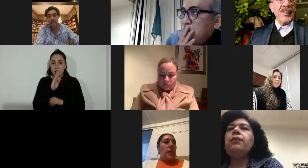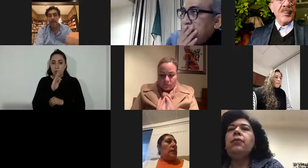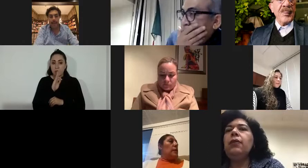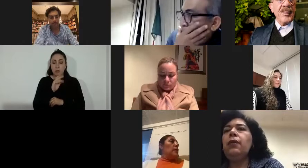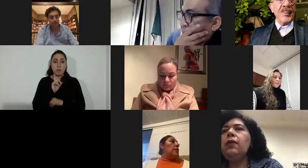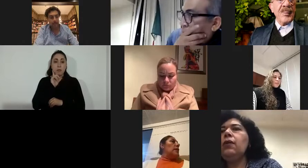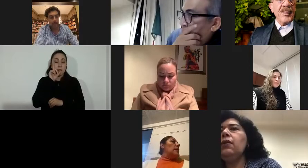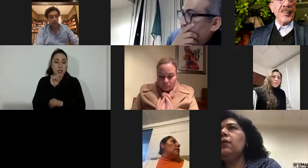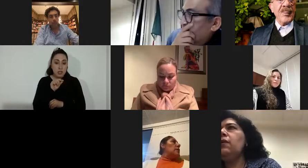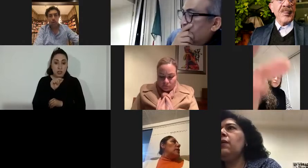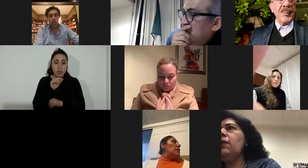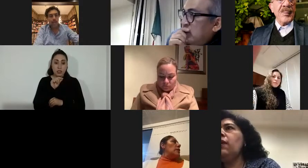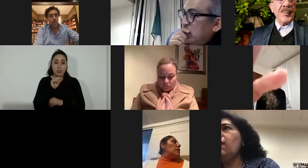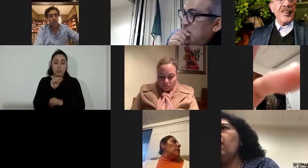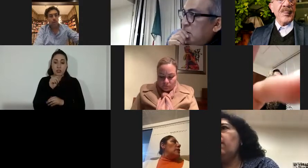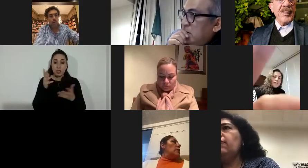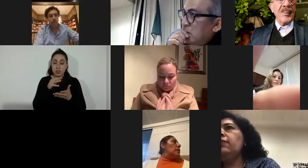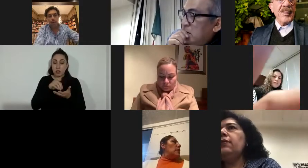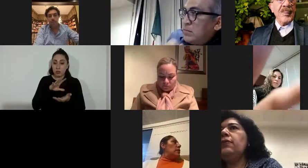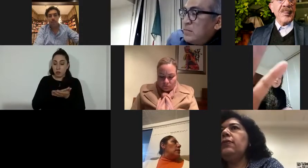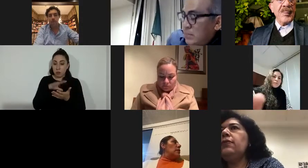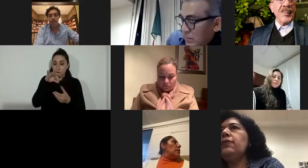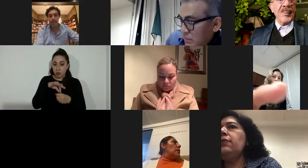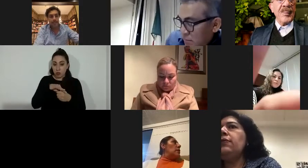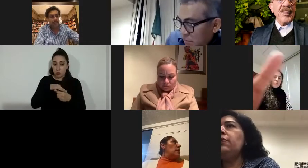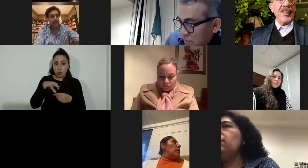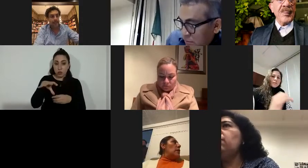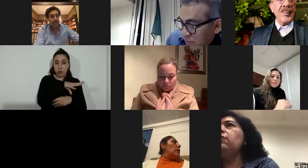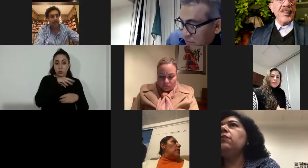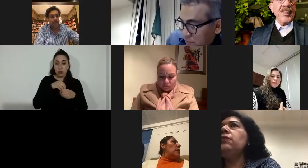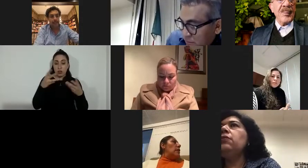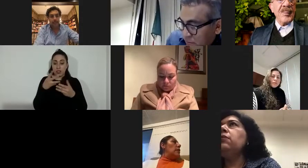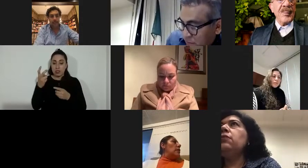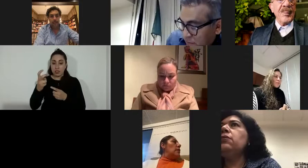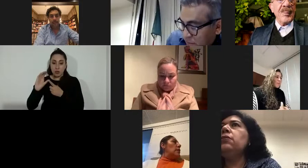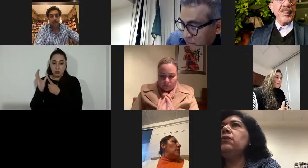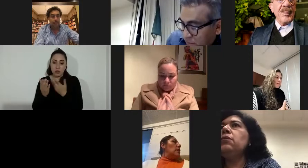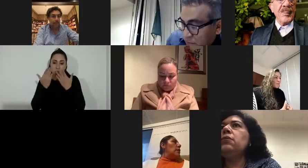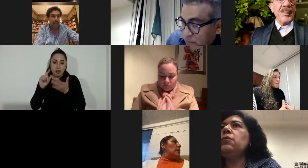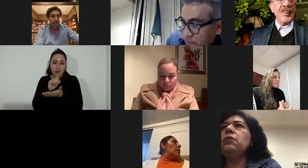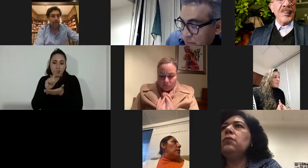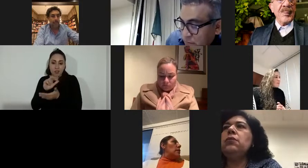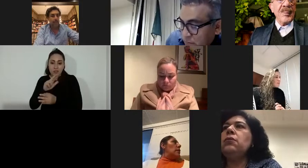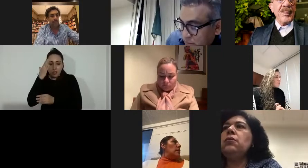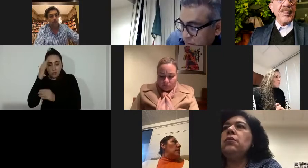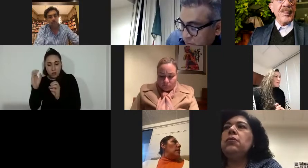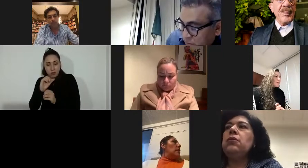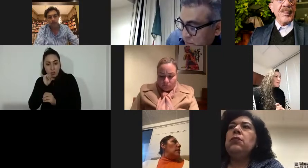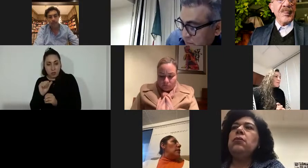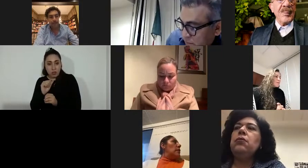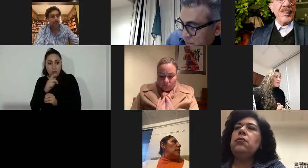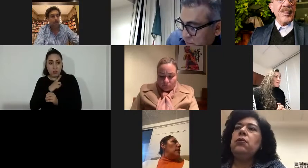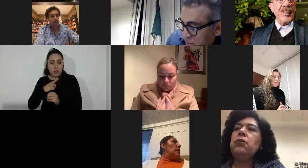de mañana, todo lo que ha hecho la comisión inexistente, tendría que haber un tipo